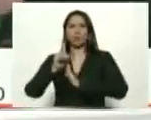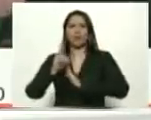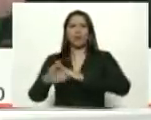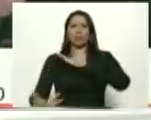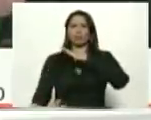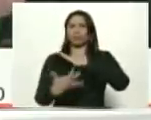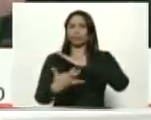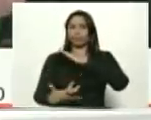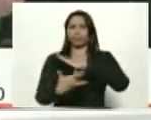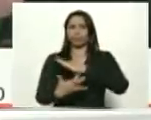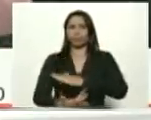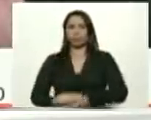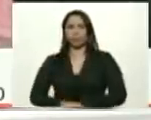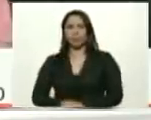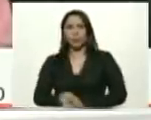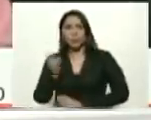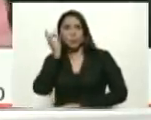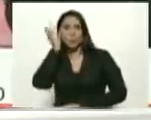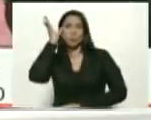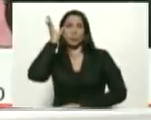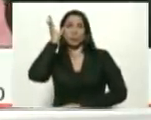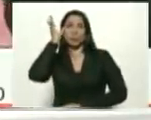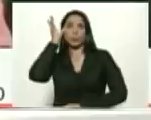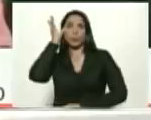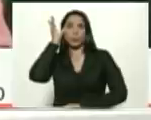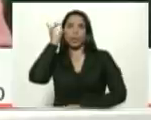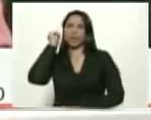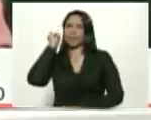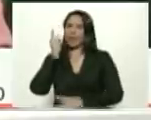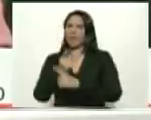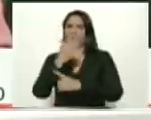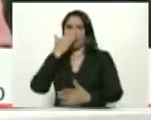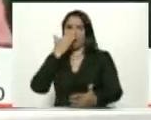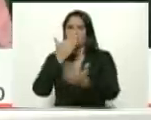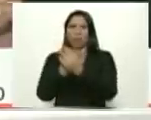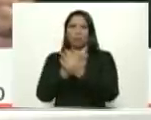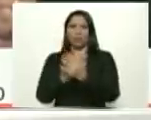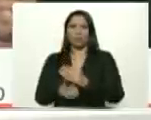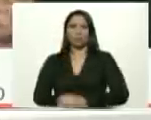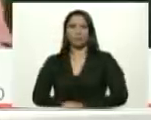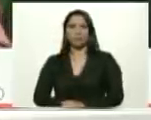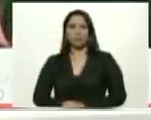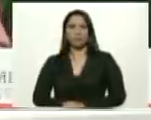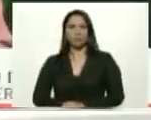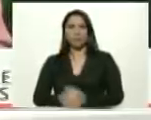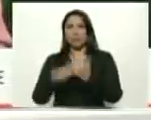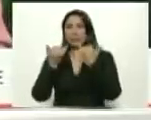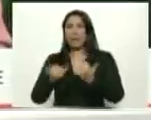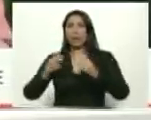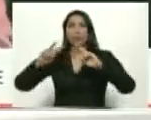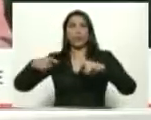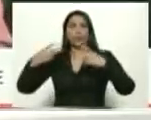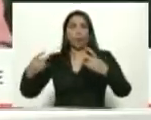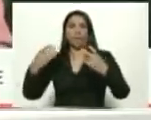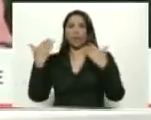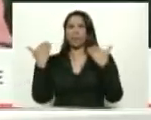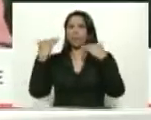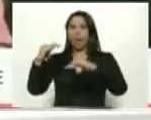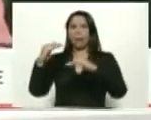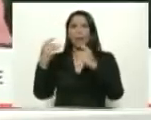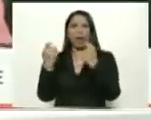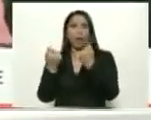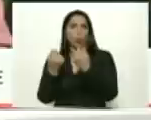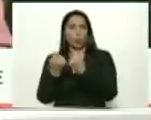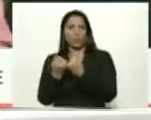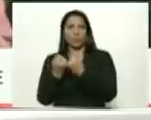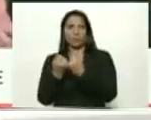tecnológica, creativa, debe afrontar la ya nueva etapa de economía